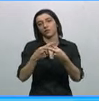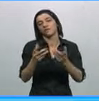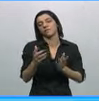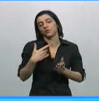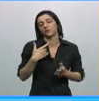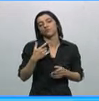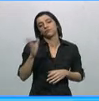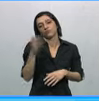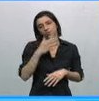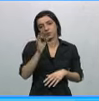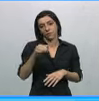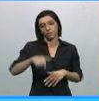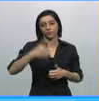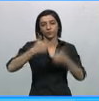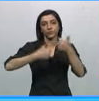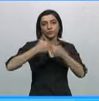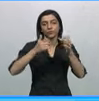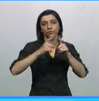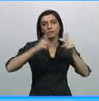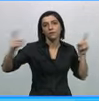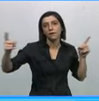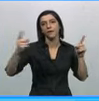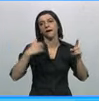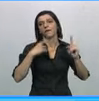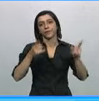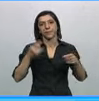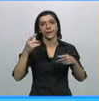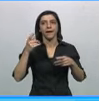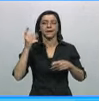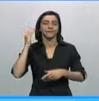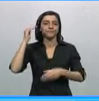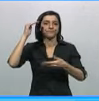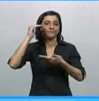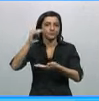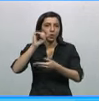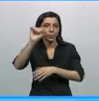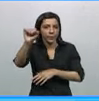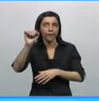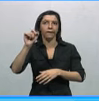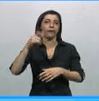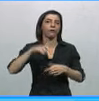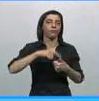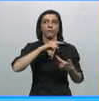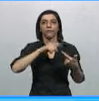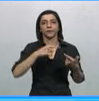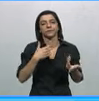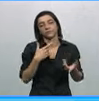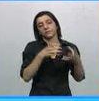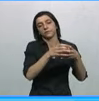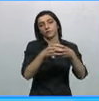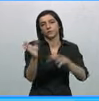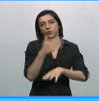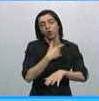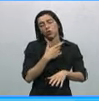un torneo largo con Copa Libertadores, como tuvimos nosotros, bueno, los equipos que están peleando casi